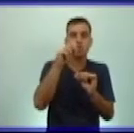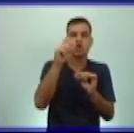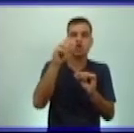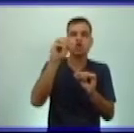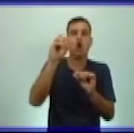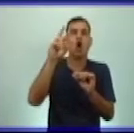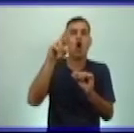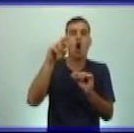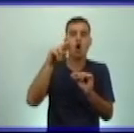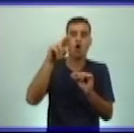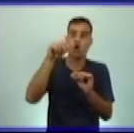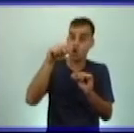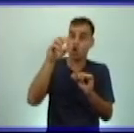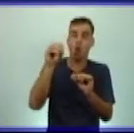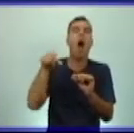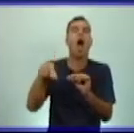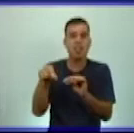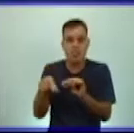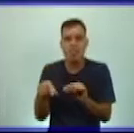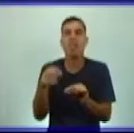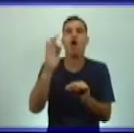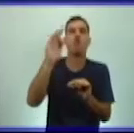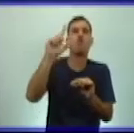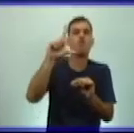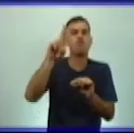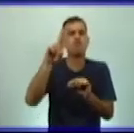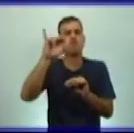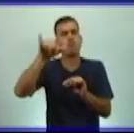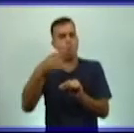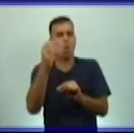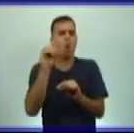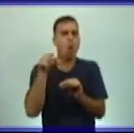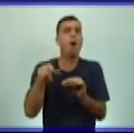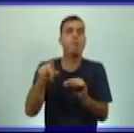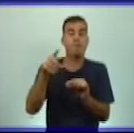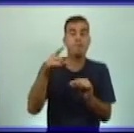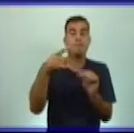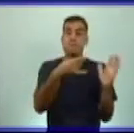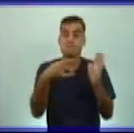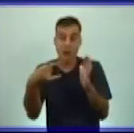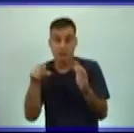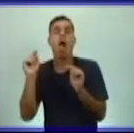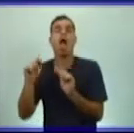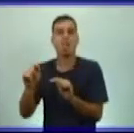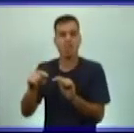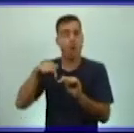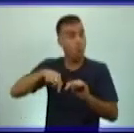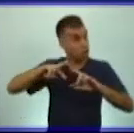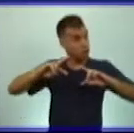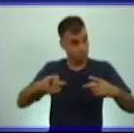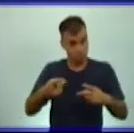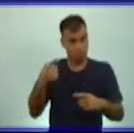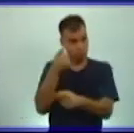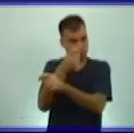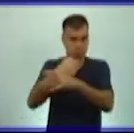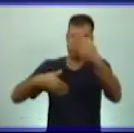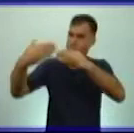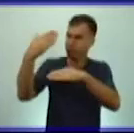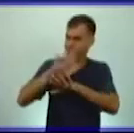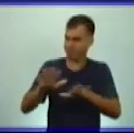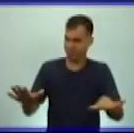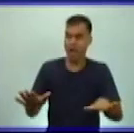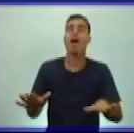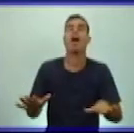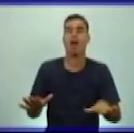Lo hemos colegiado y es importante que hoy lo volvamos a reafirmar. El movimiento relativo de